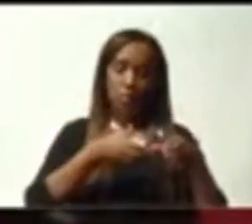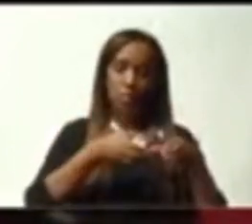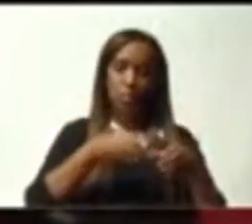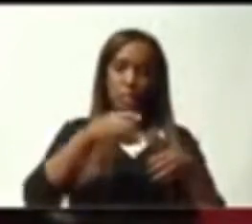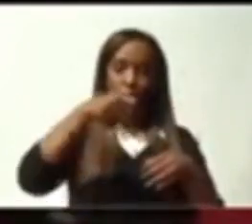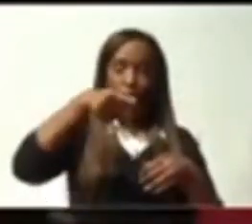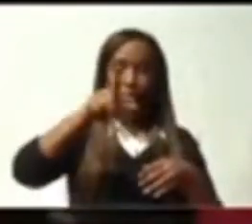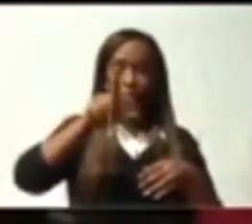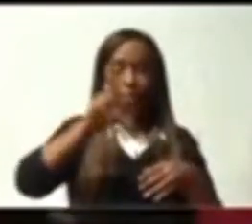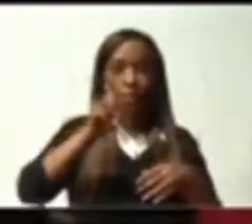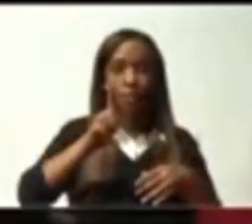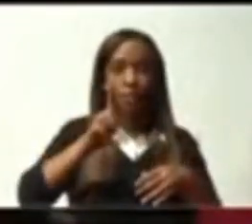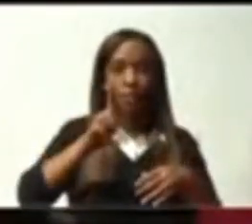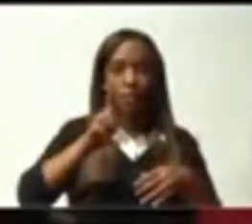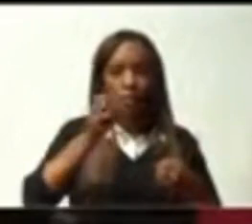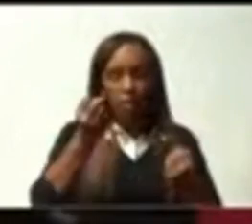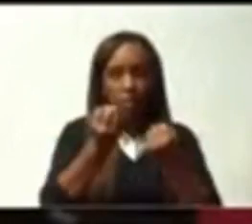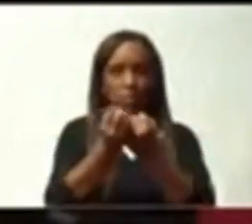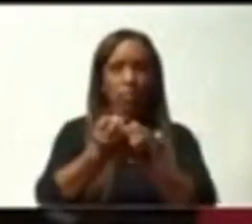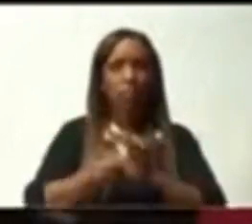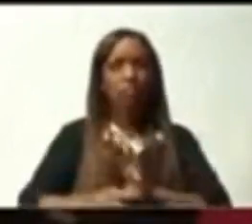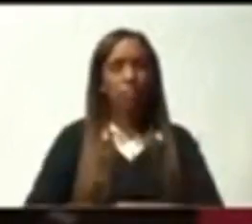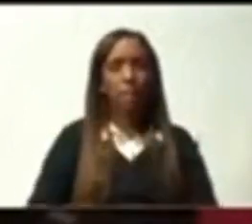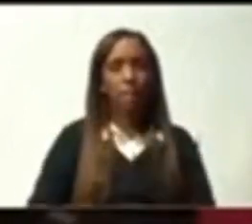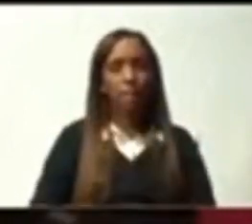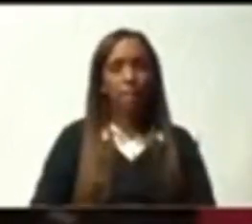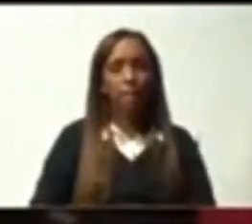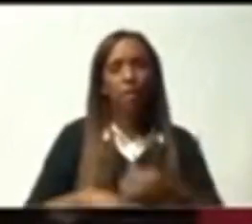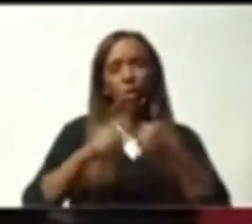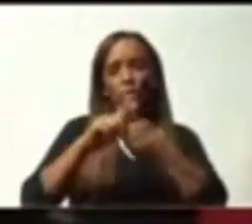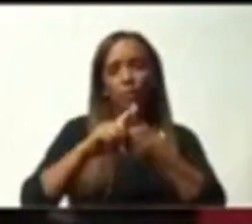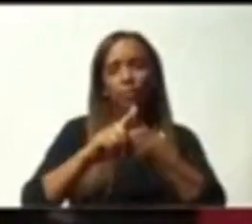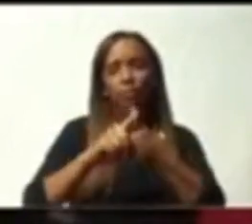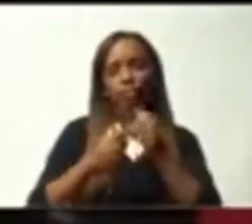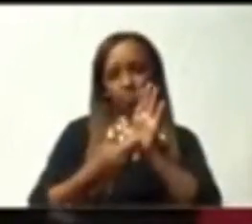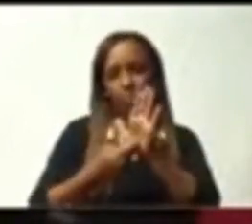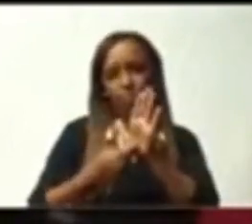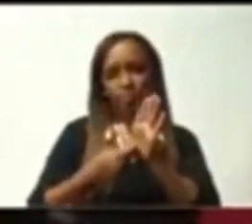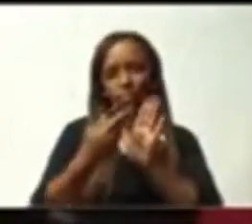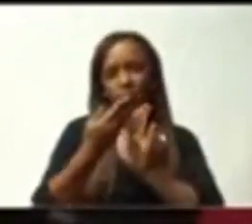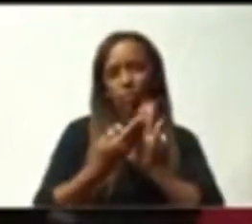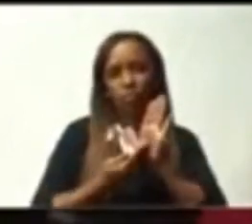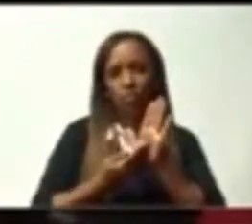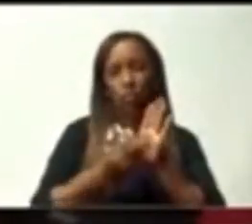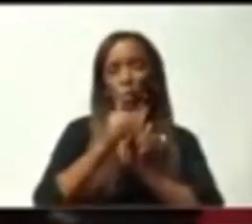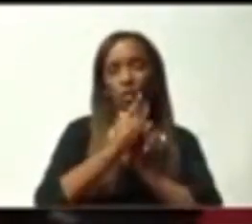leyes que hemos creado, y hoy no va a ser la excepción. Creamos la ley del mercado eléctrico,